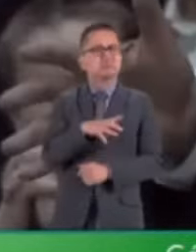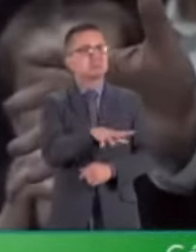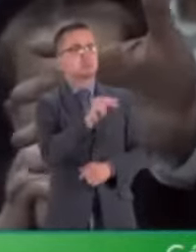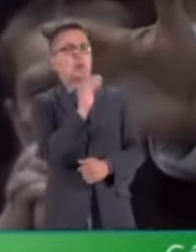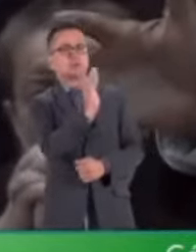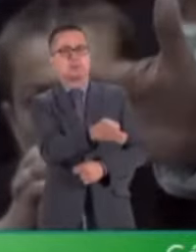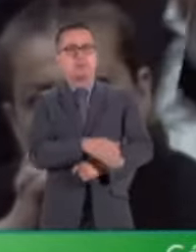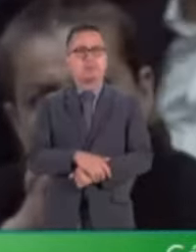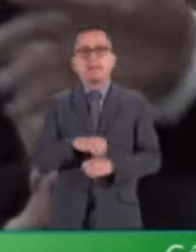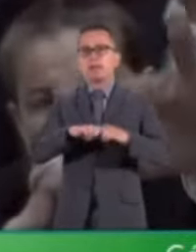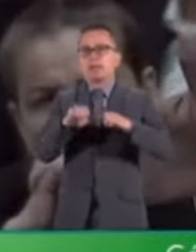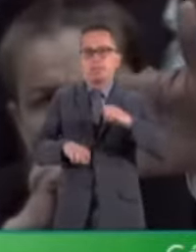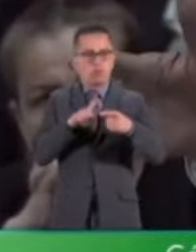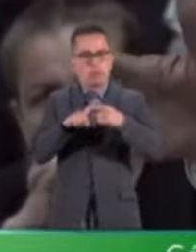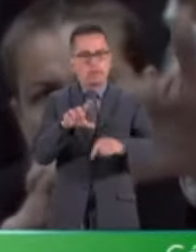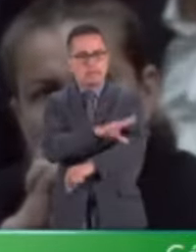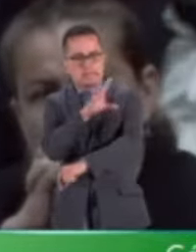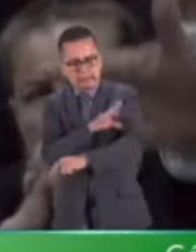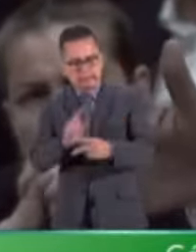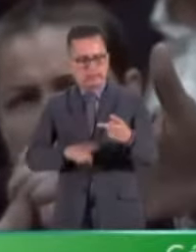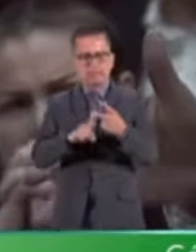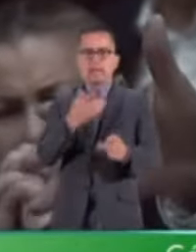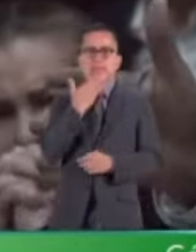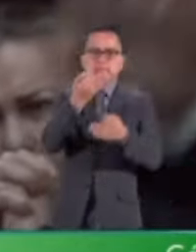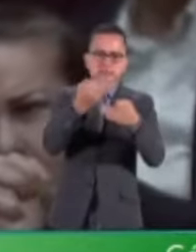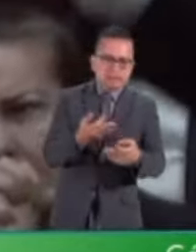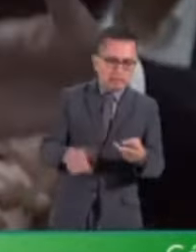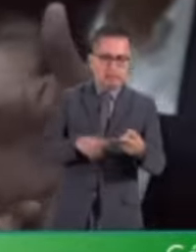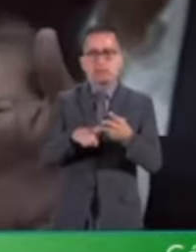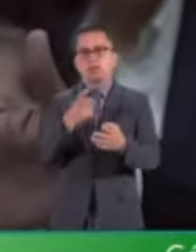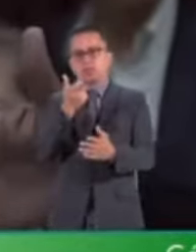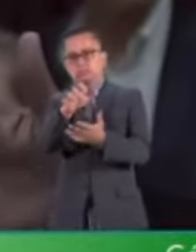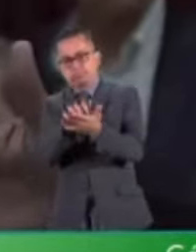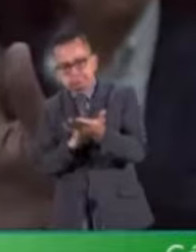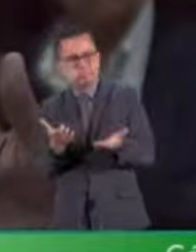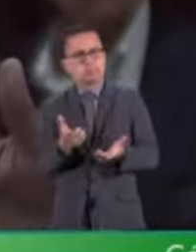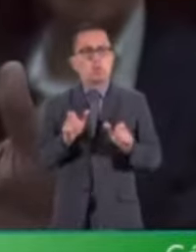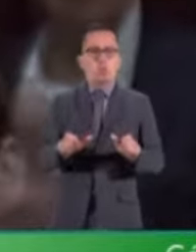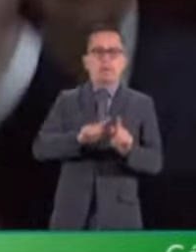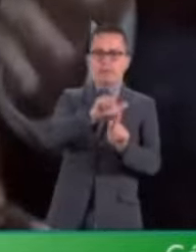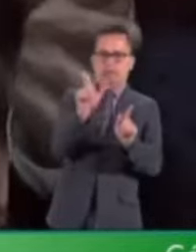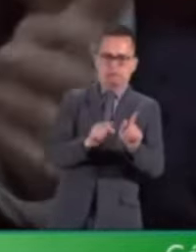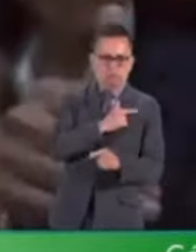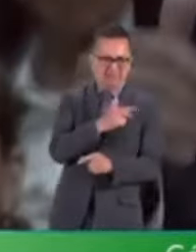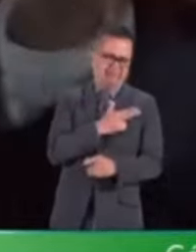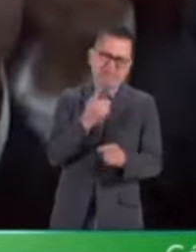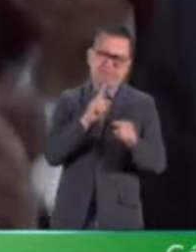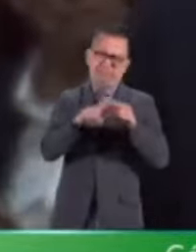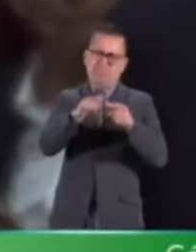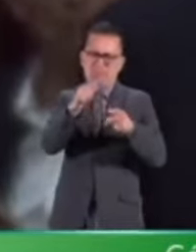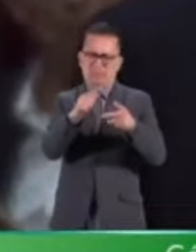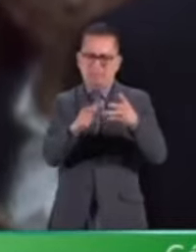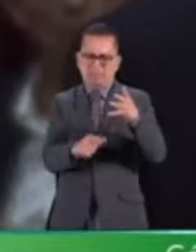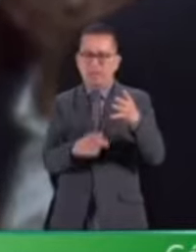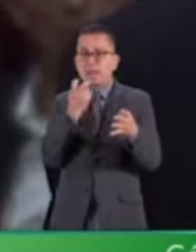la eléctrica, la de bienestar, la de austeridad, la de la Guardia Nacional y otras que son en beneficio de la